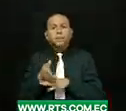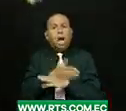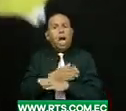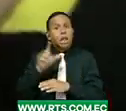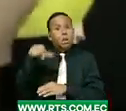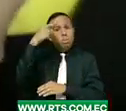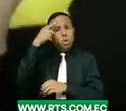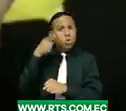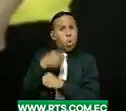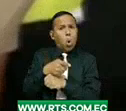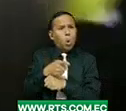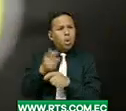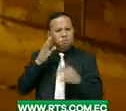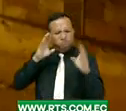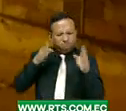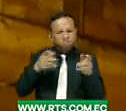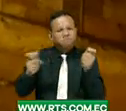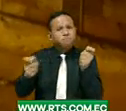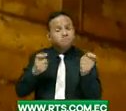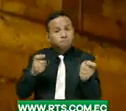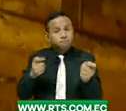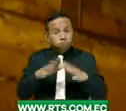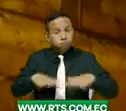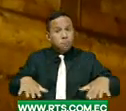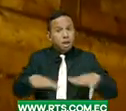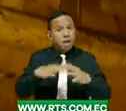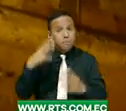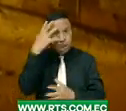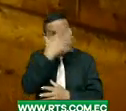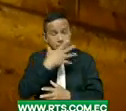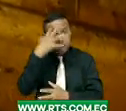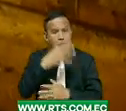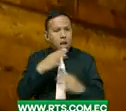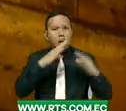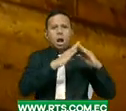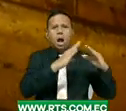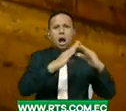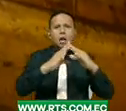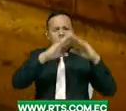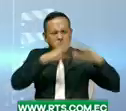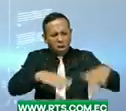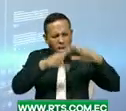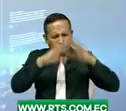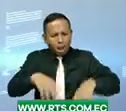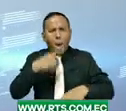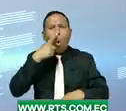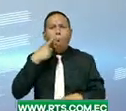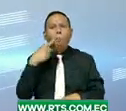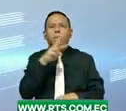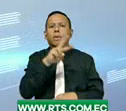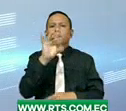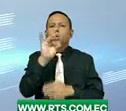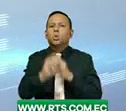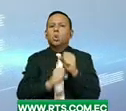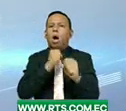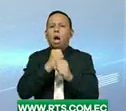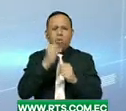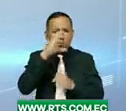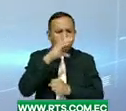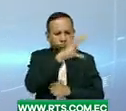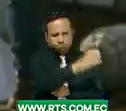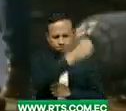la provincia de Esmeraldas, allanaron dos viviendas en busca de un hombre de 28 años de edad, presunto líder de una organización